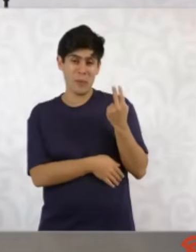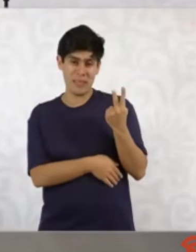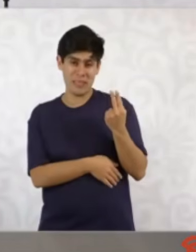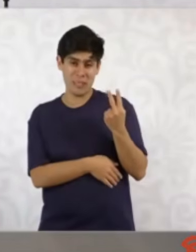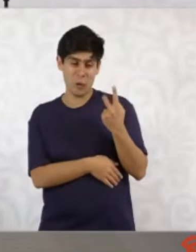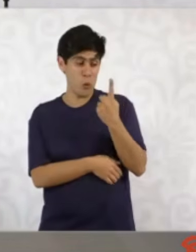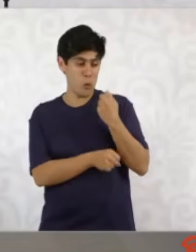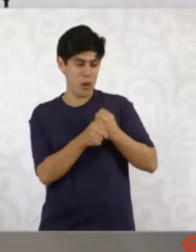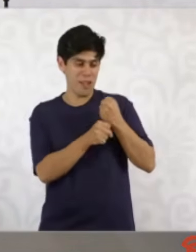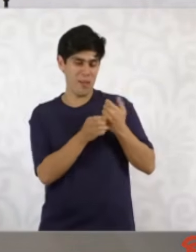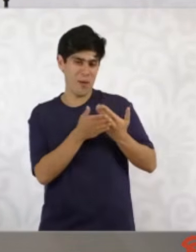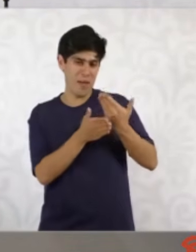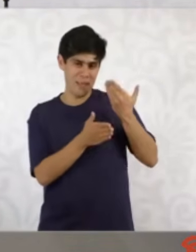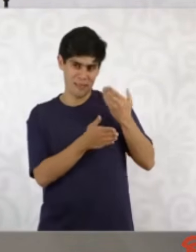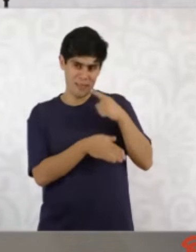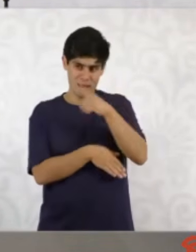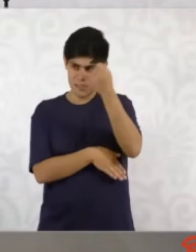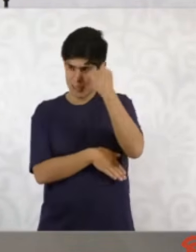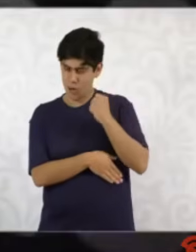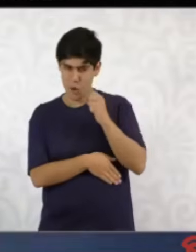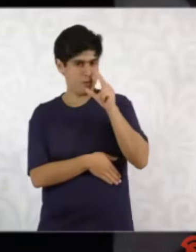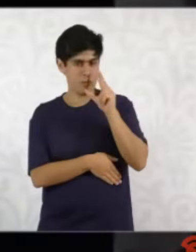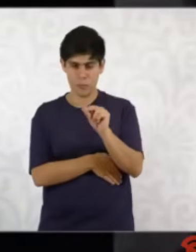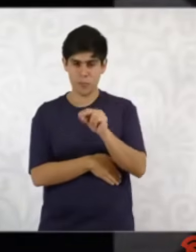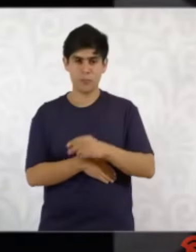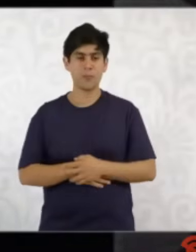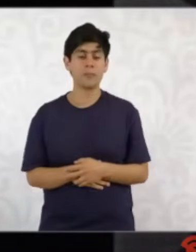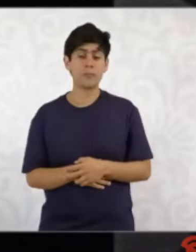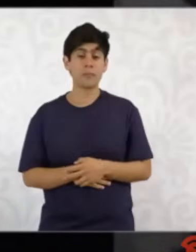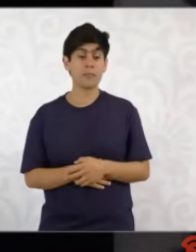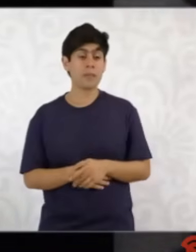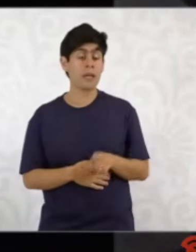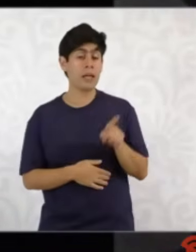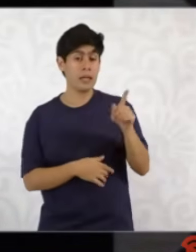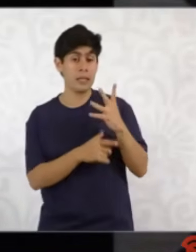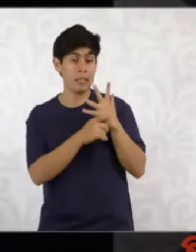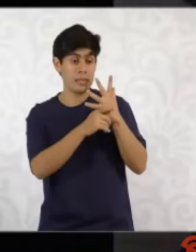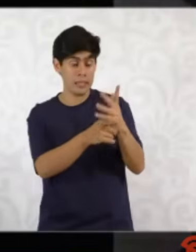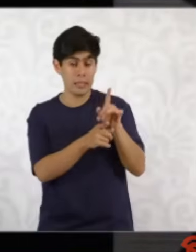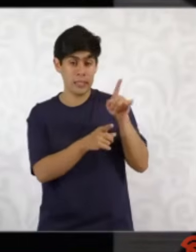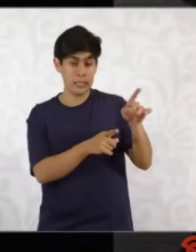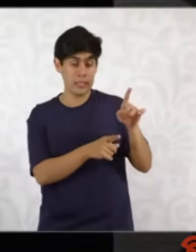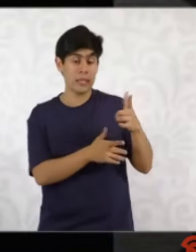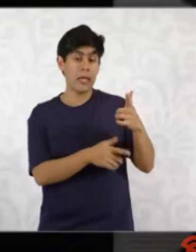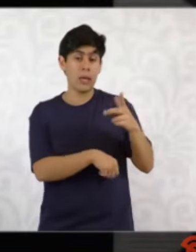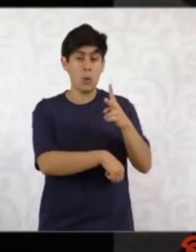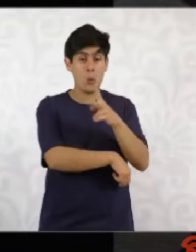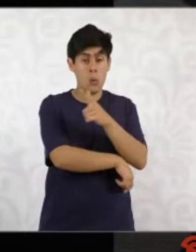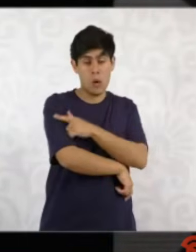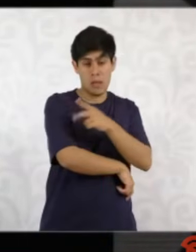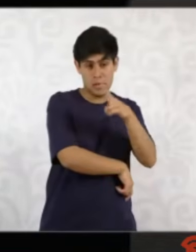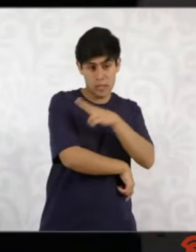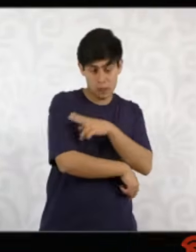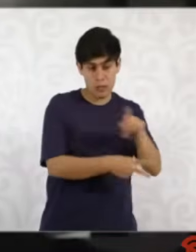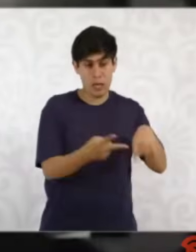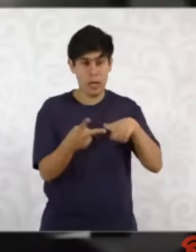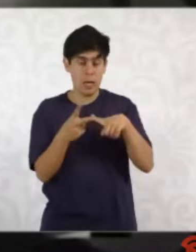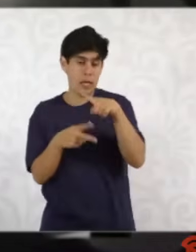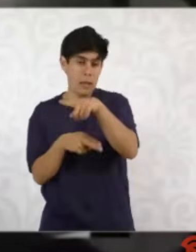Adelante. Video de un enfrentamiento entre la Guardia Nacional y el crimen organizado en el municipio de Ilota, en